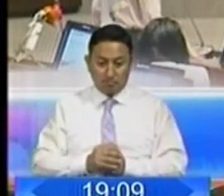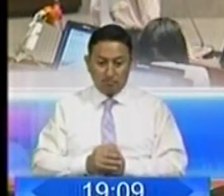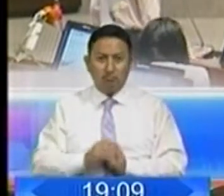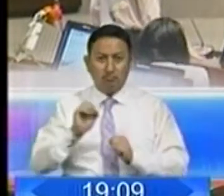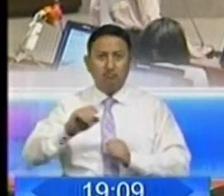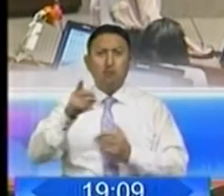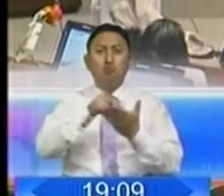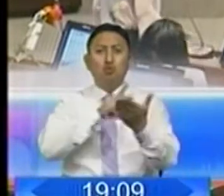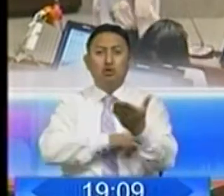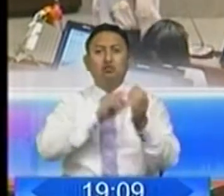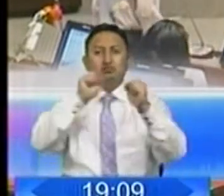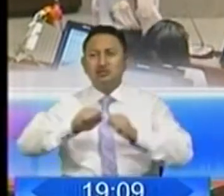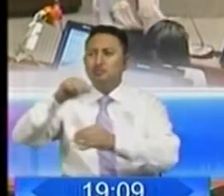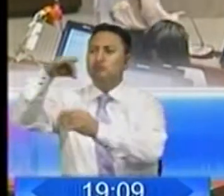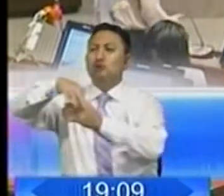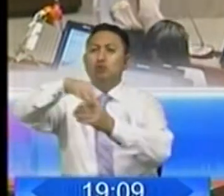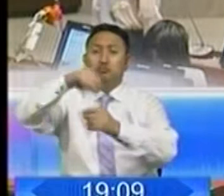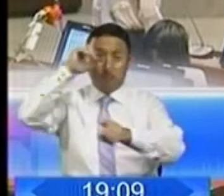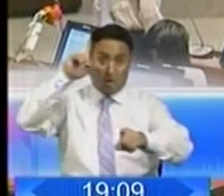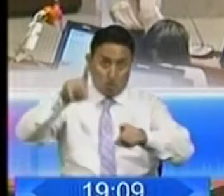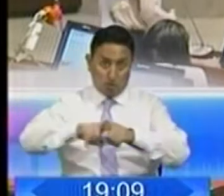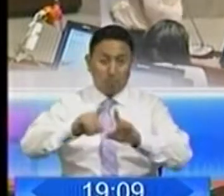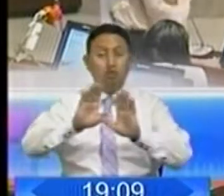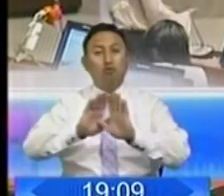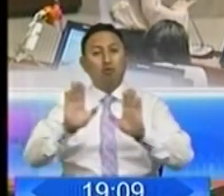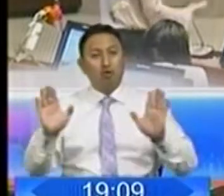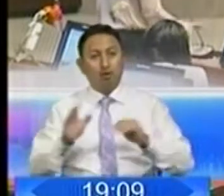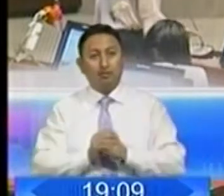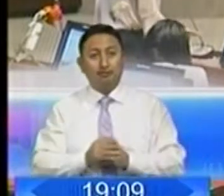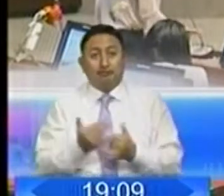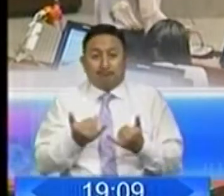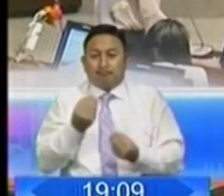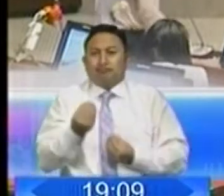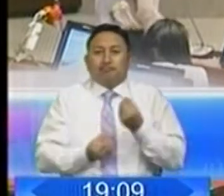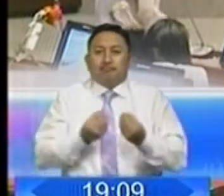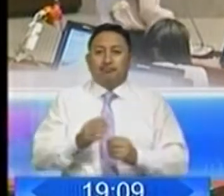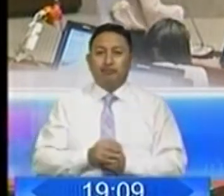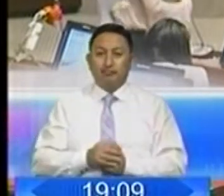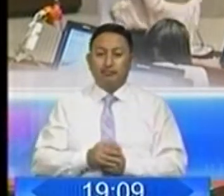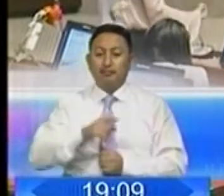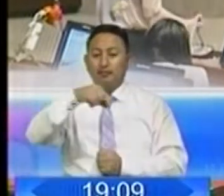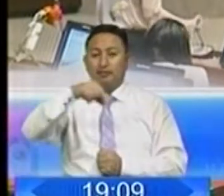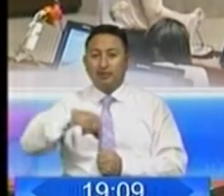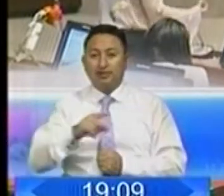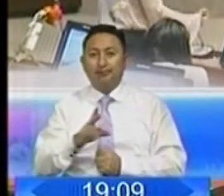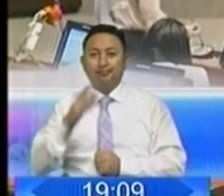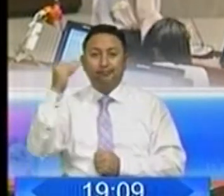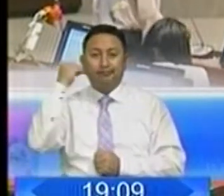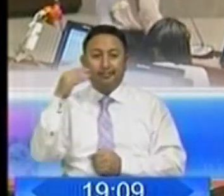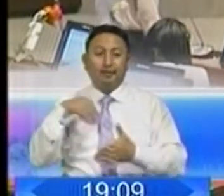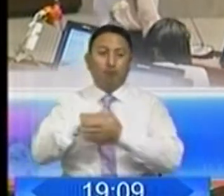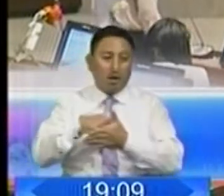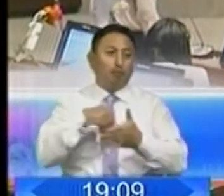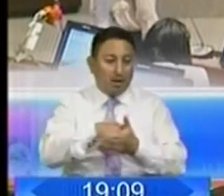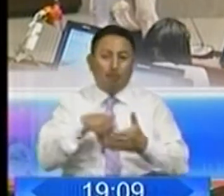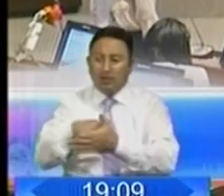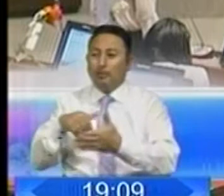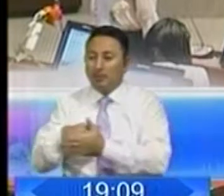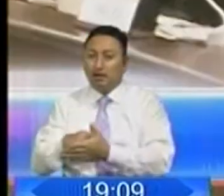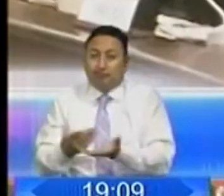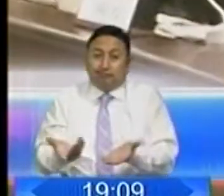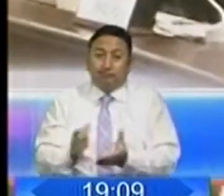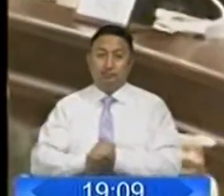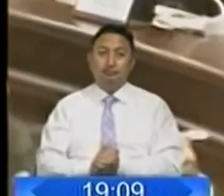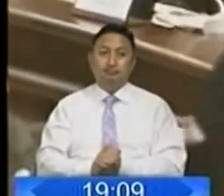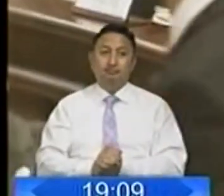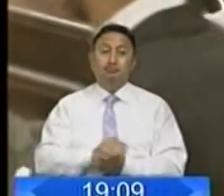este proyecto. Caso contrario, insisto, lo que estamos haciendo, torpedeándonos el trabajo legislativo que estamos haciendo.